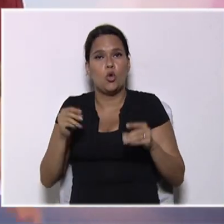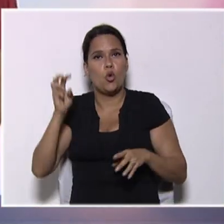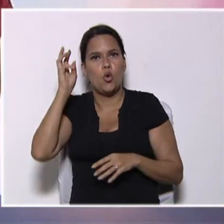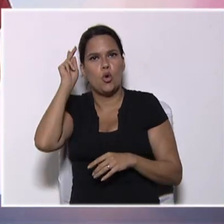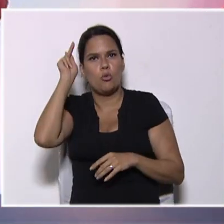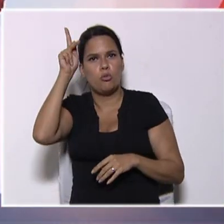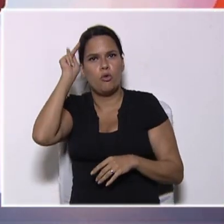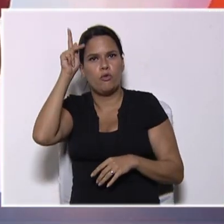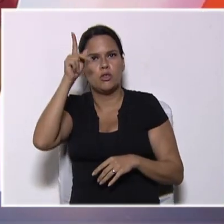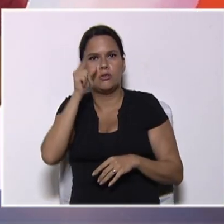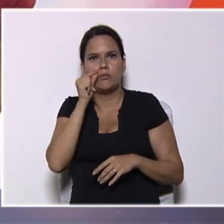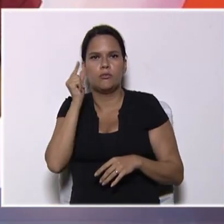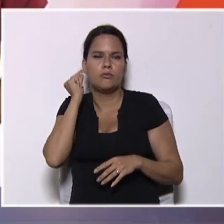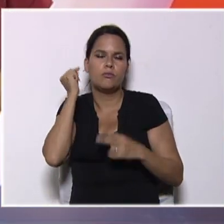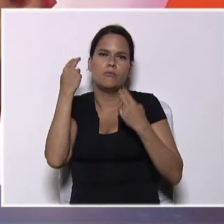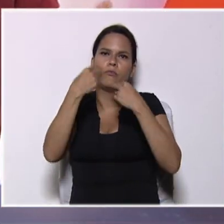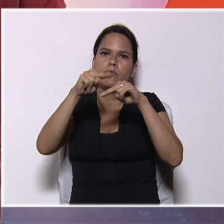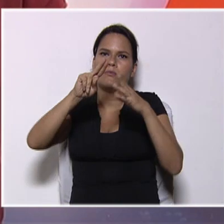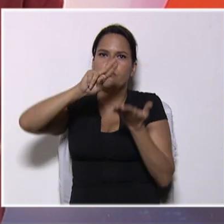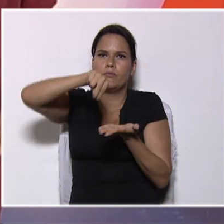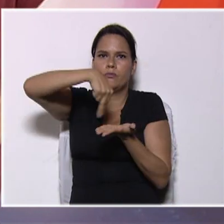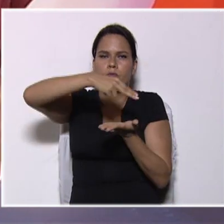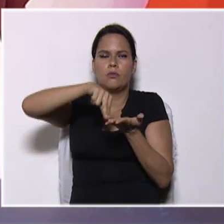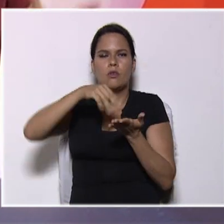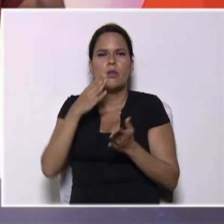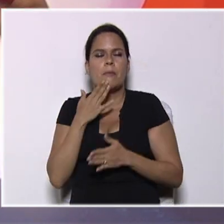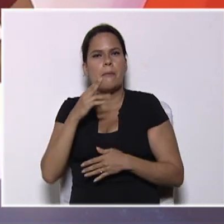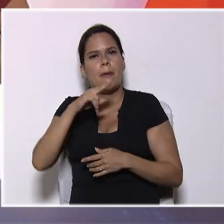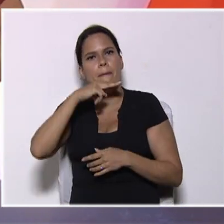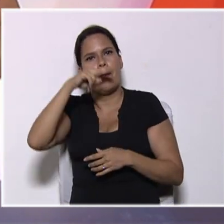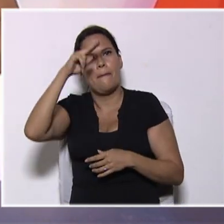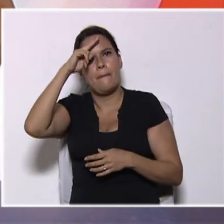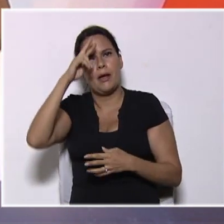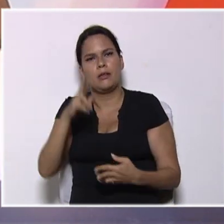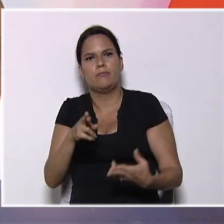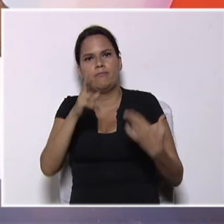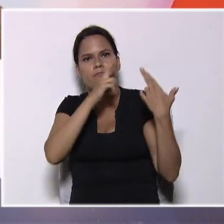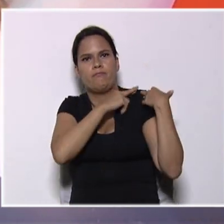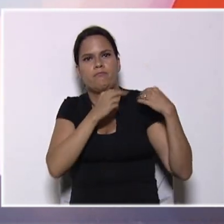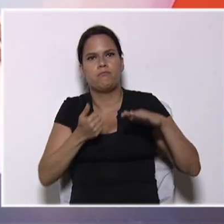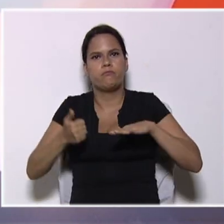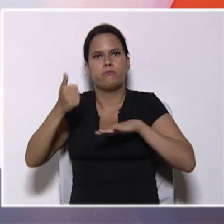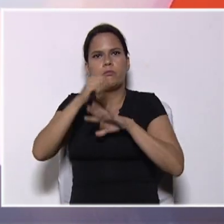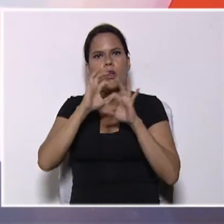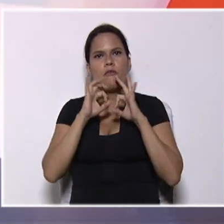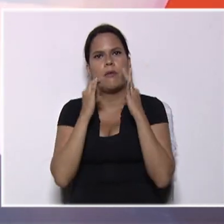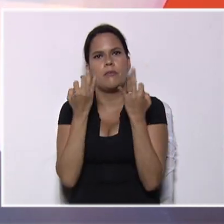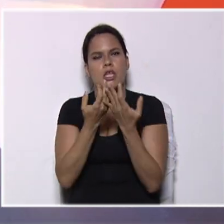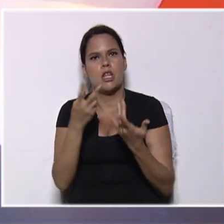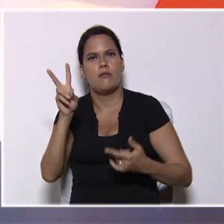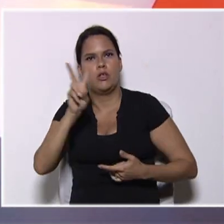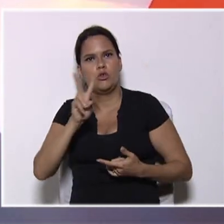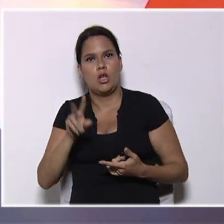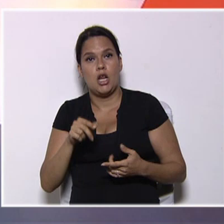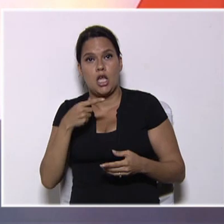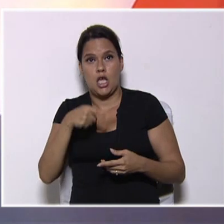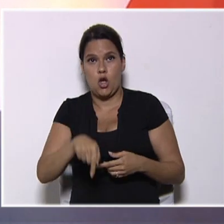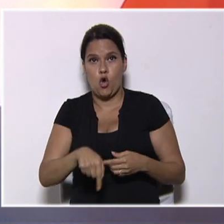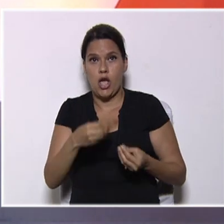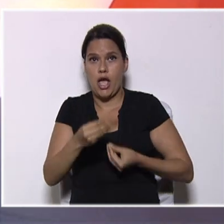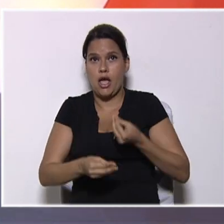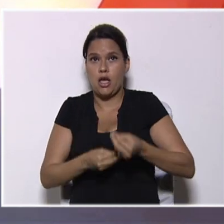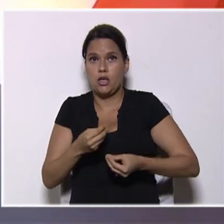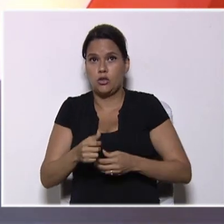profesores y profesoras a nivel nacional y de los padres, madres, representantes y la familia venezolana que hoy se ha convertido en